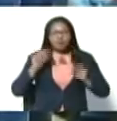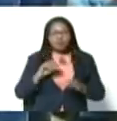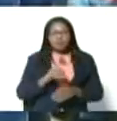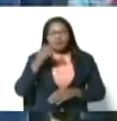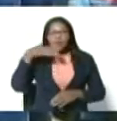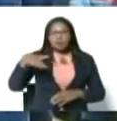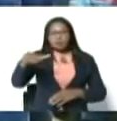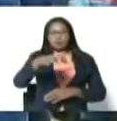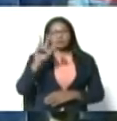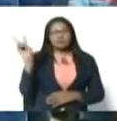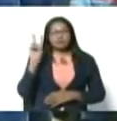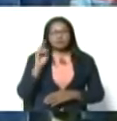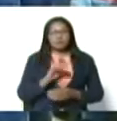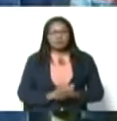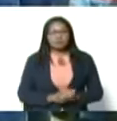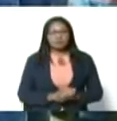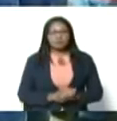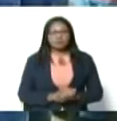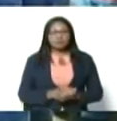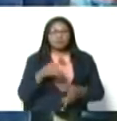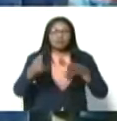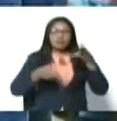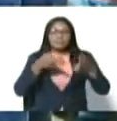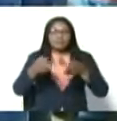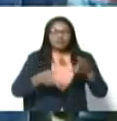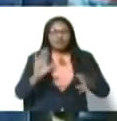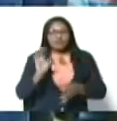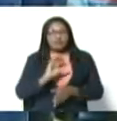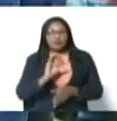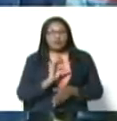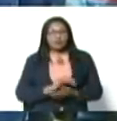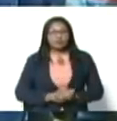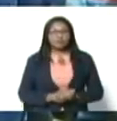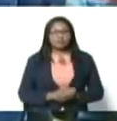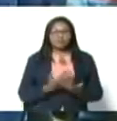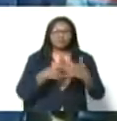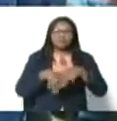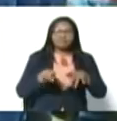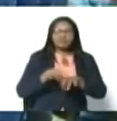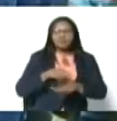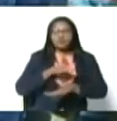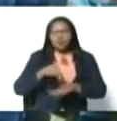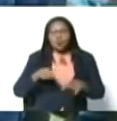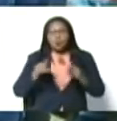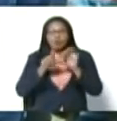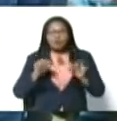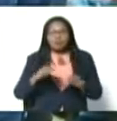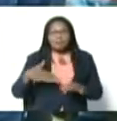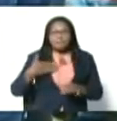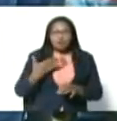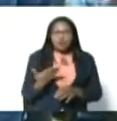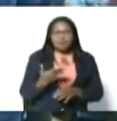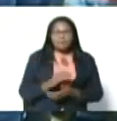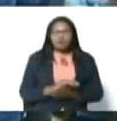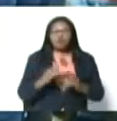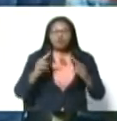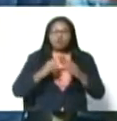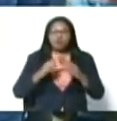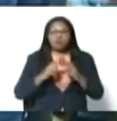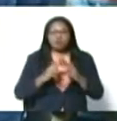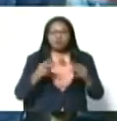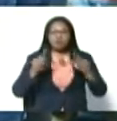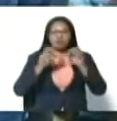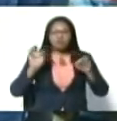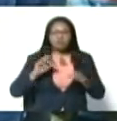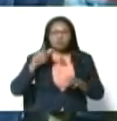de Venezuela, en el caso del Metro de Caracas hemos demostrado a través del tiempo que podemos, que tenemos conocimiento, que tenemos